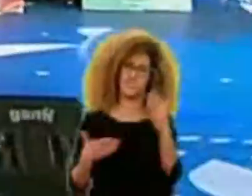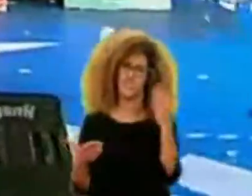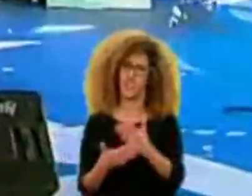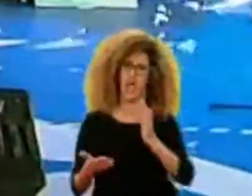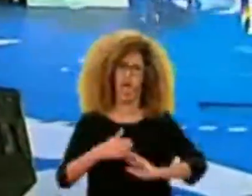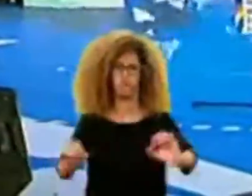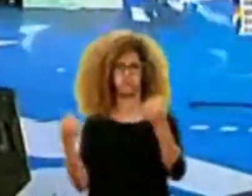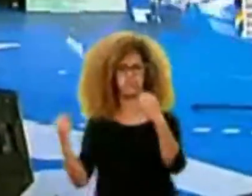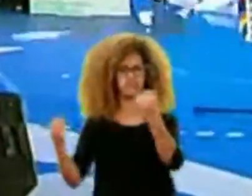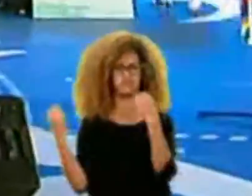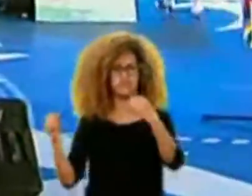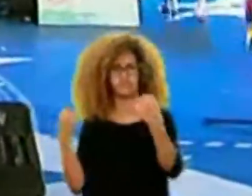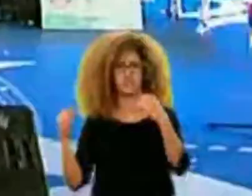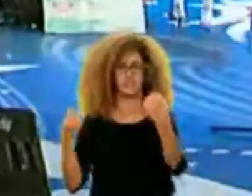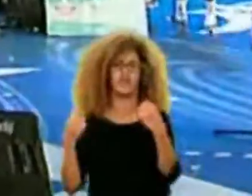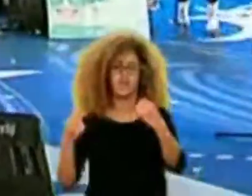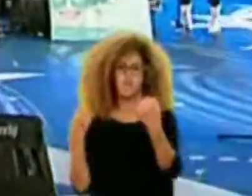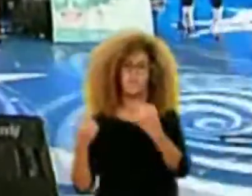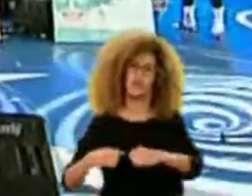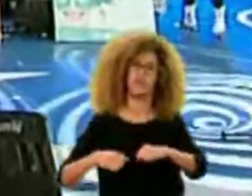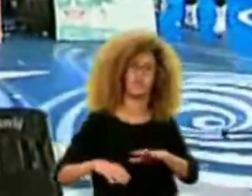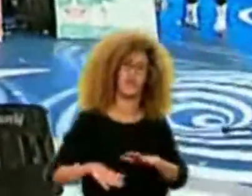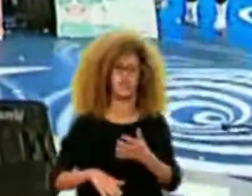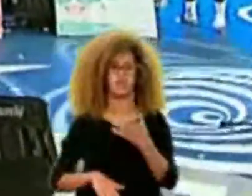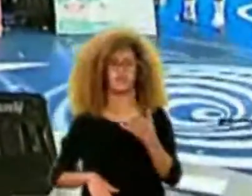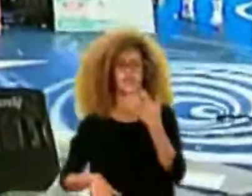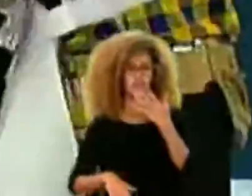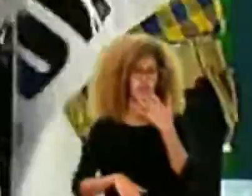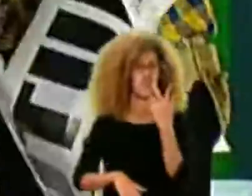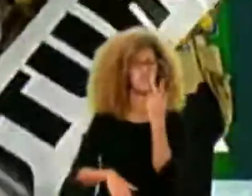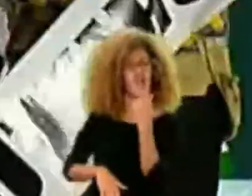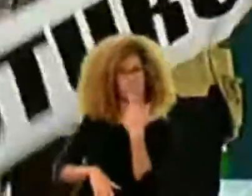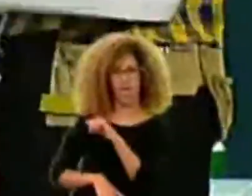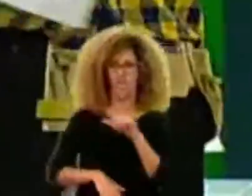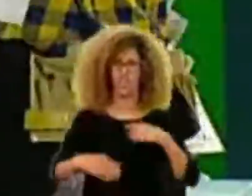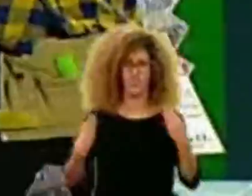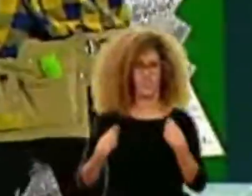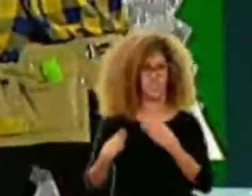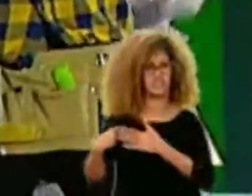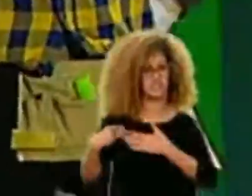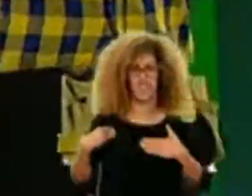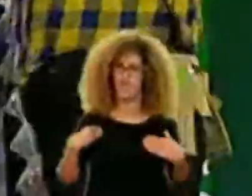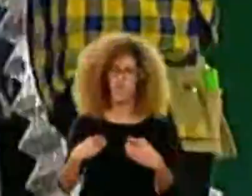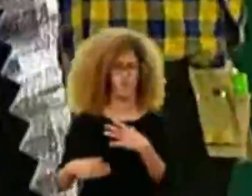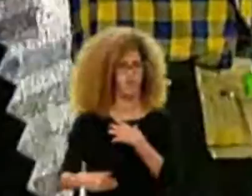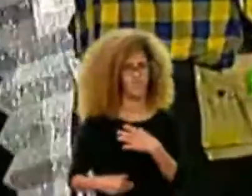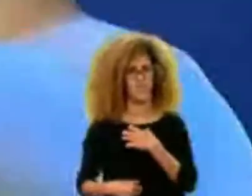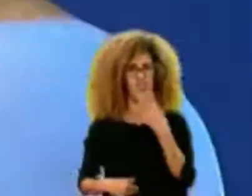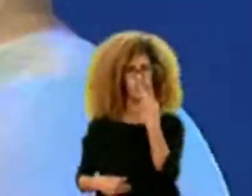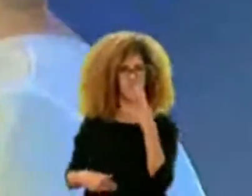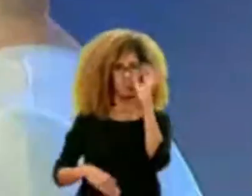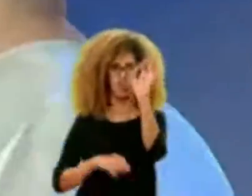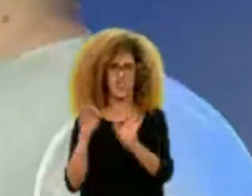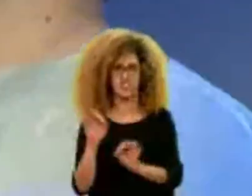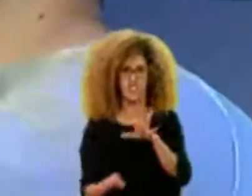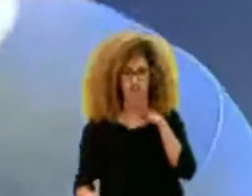cierran las puertas para la vivienda, para una pareja independizarse, un 20% aval y